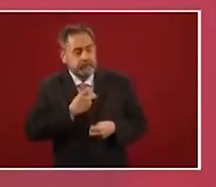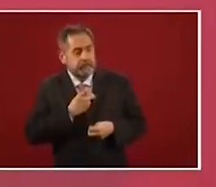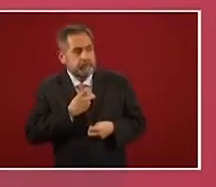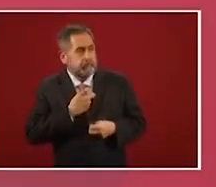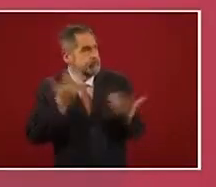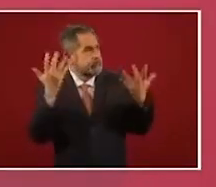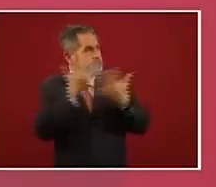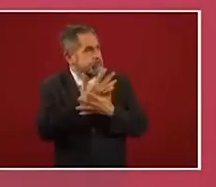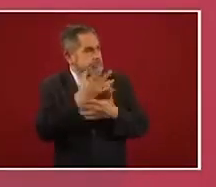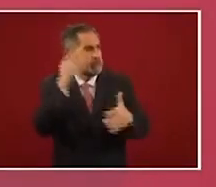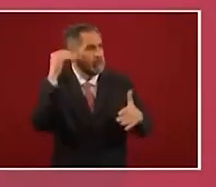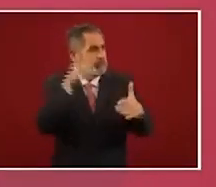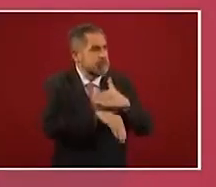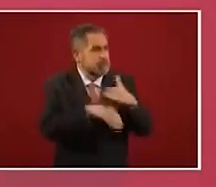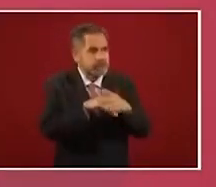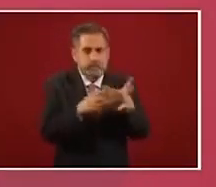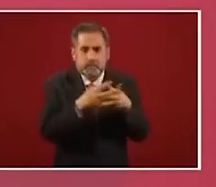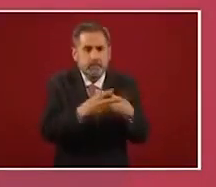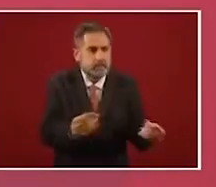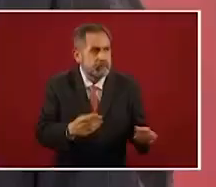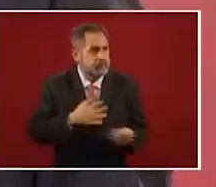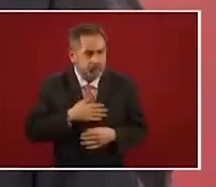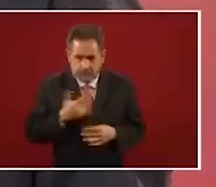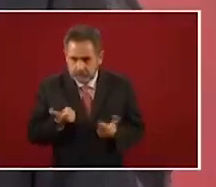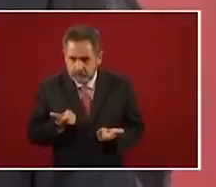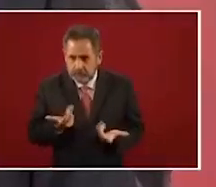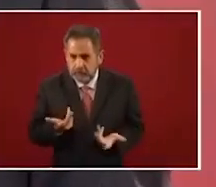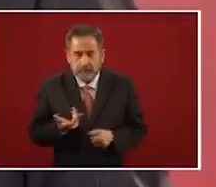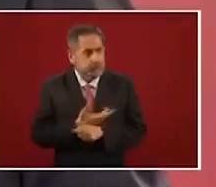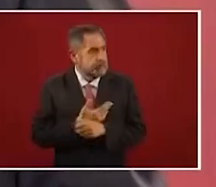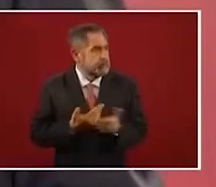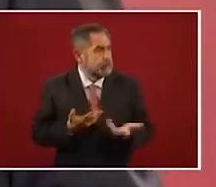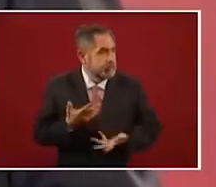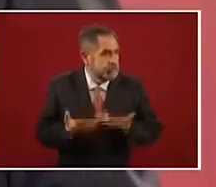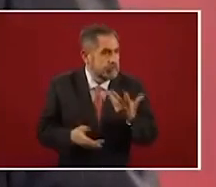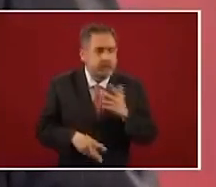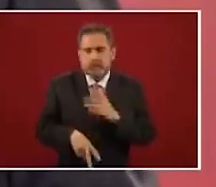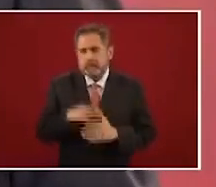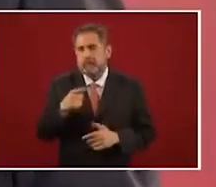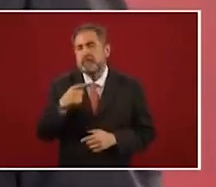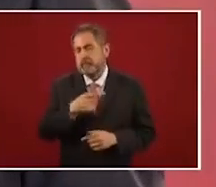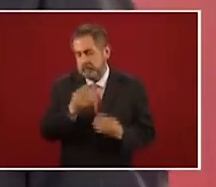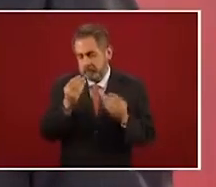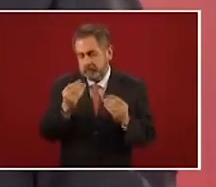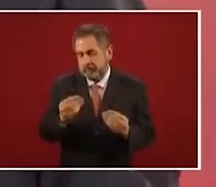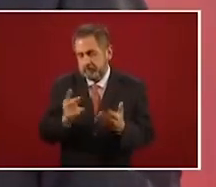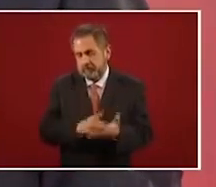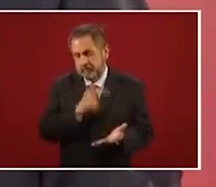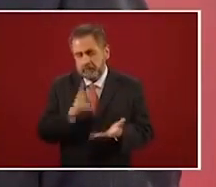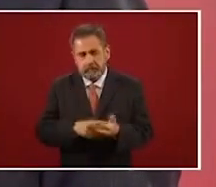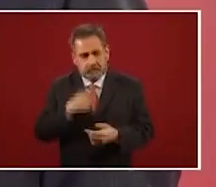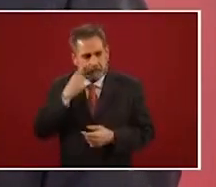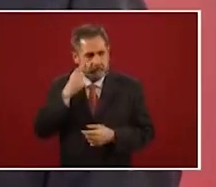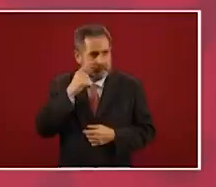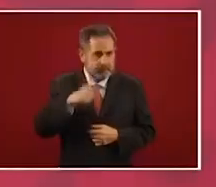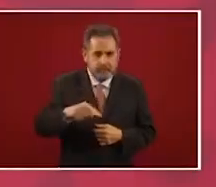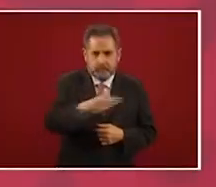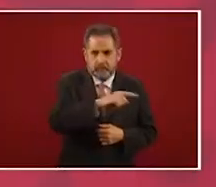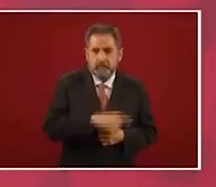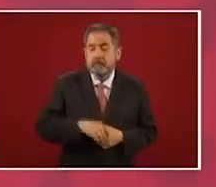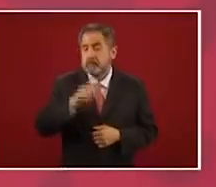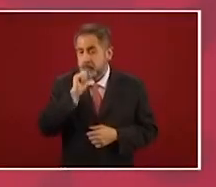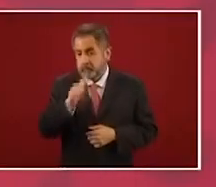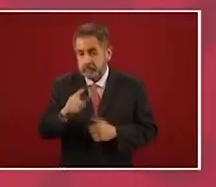fracasaba la caja de ahorro, desaparecía. Esto se daba mucho. Lo de